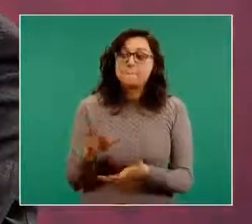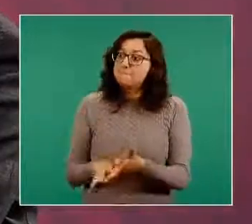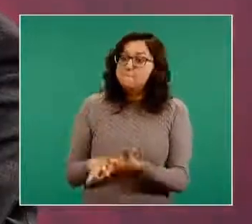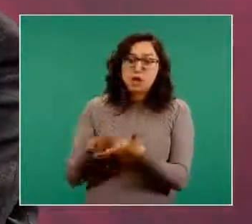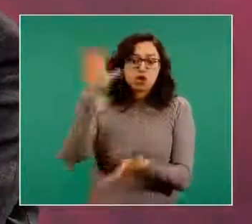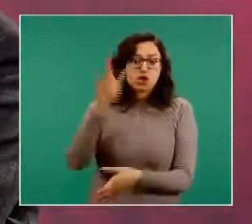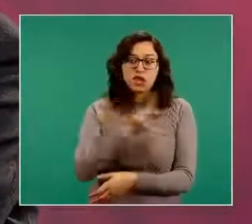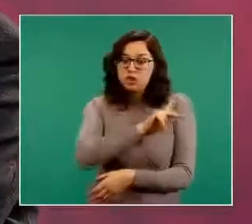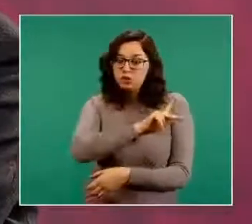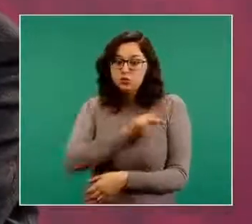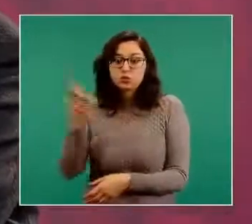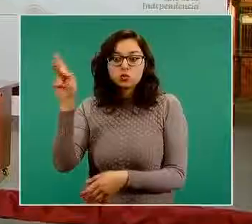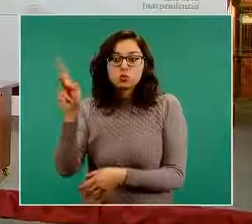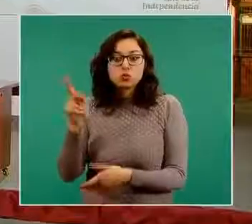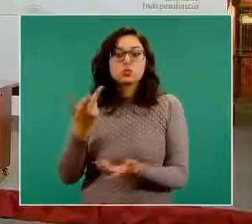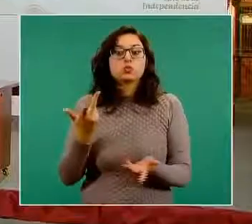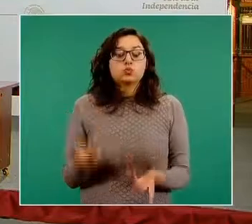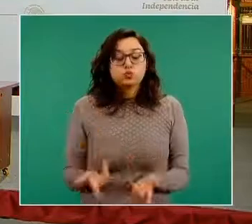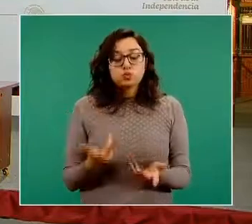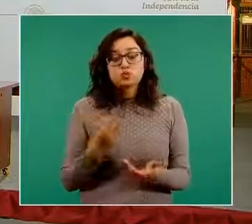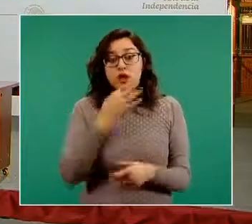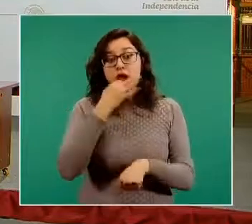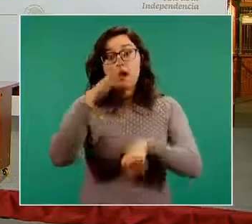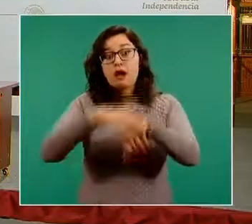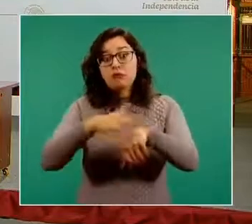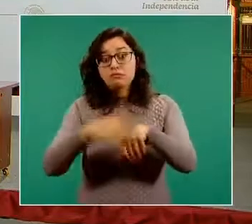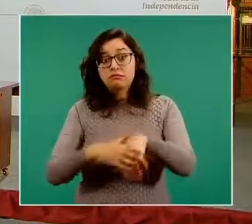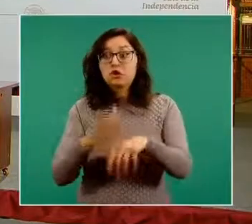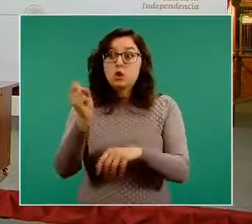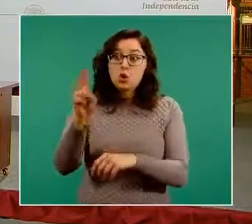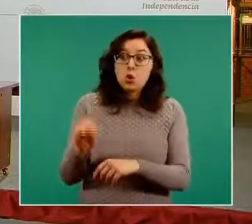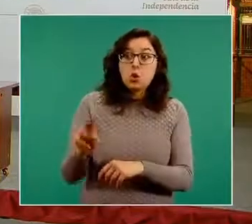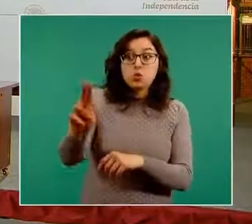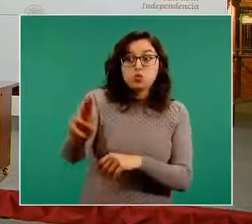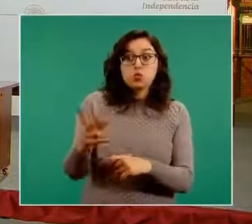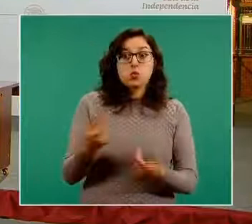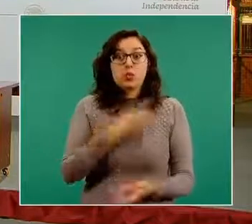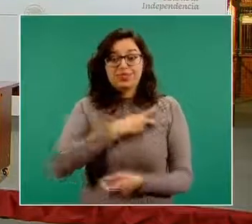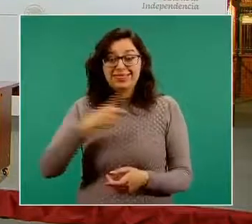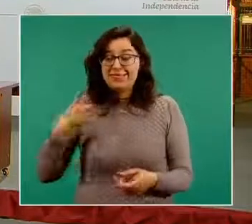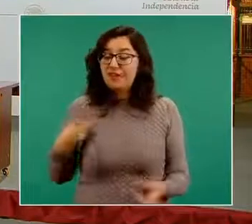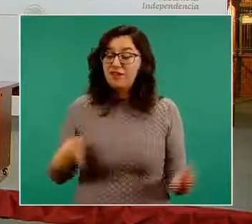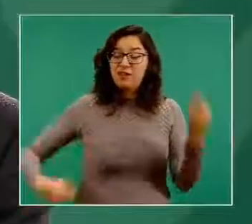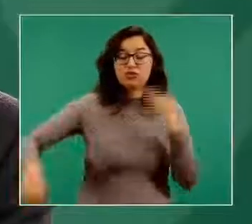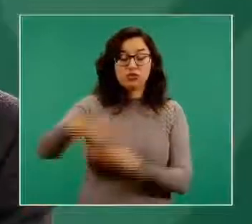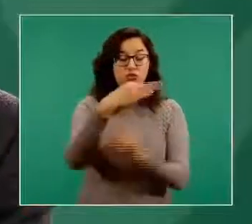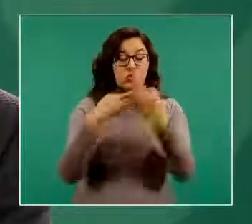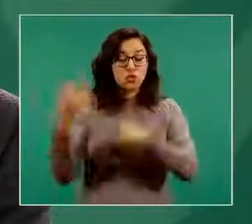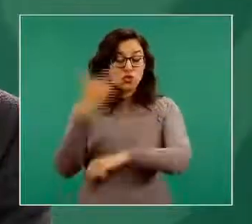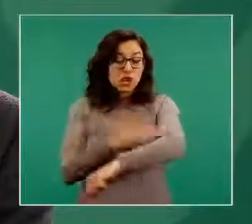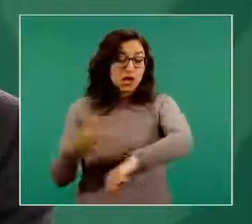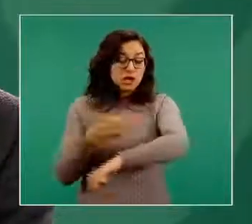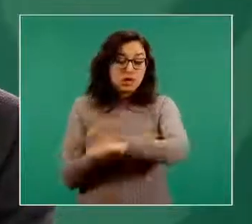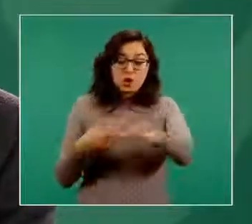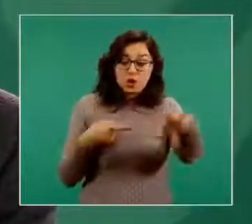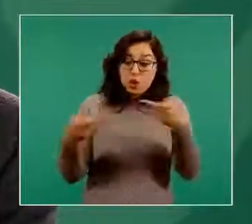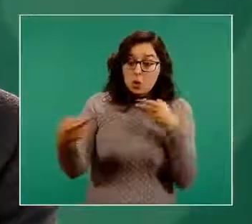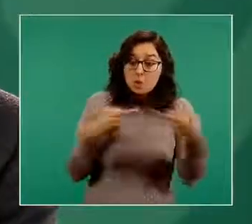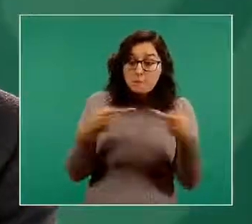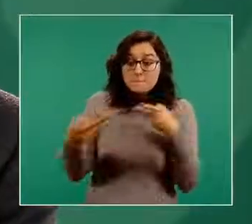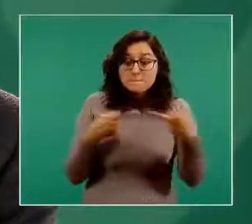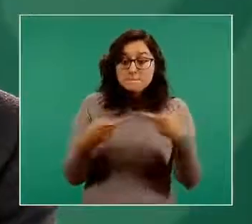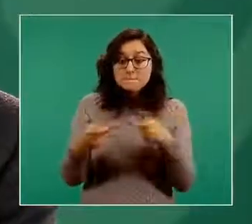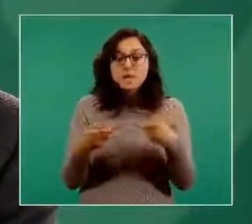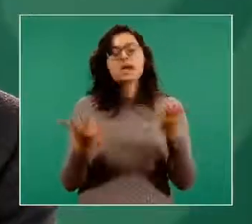unanimidad, llamando al sistema de Naciones Unidas a establecer todos los mecanismos necesarios que